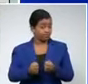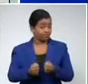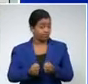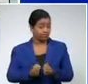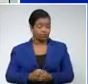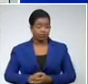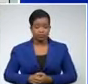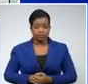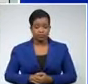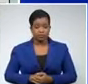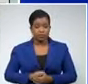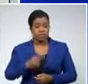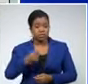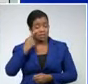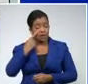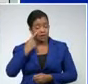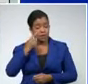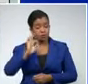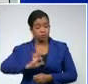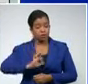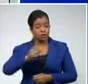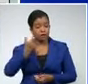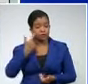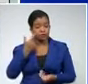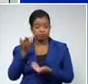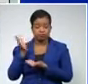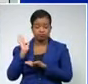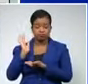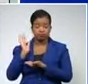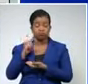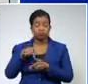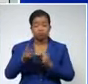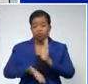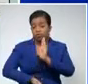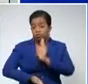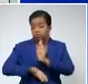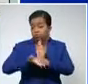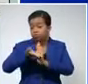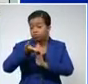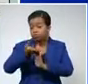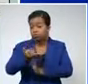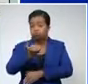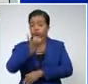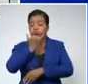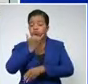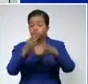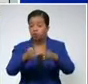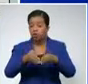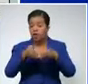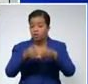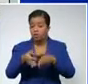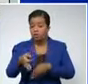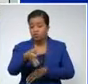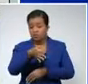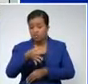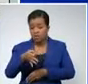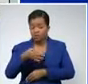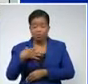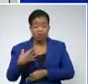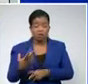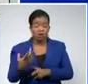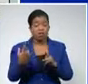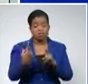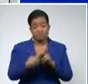Ahí ustedes ven la curva, un incremento. La mayor afectación de Granma está en el municipio Bayamo, es el que tiene